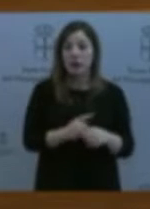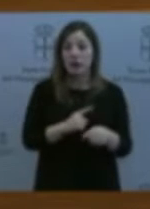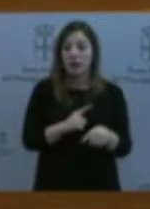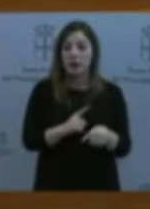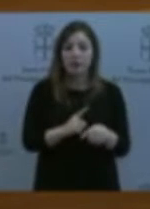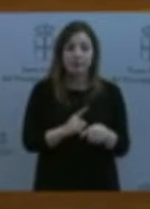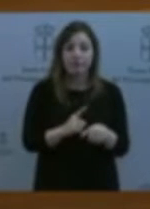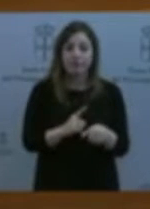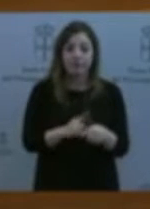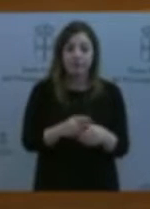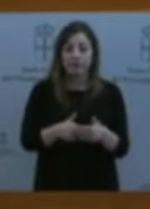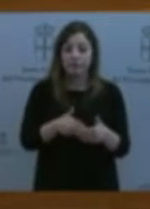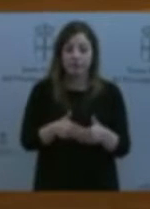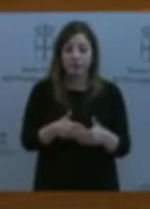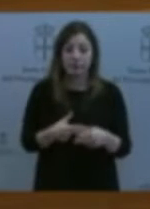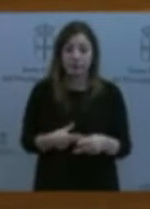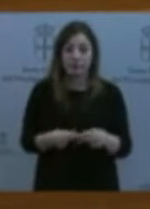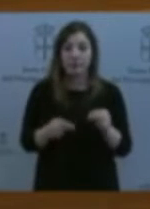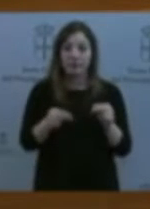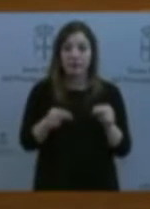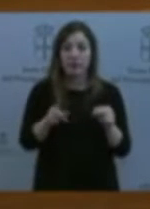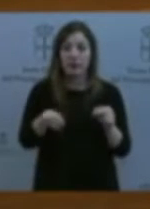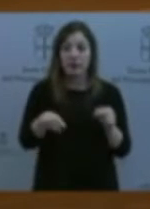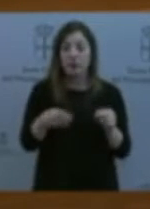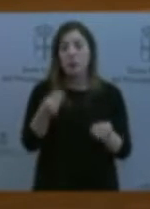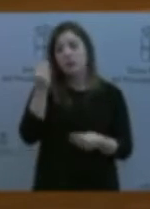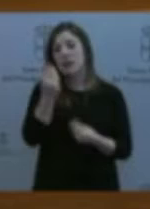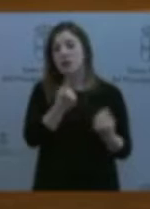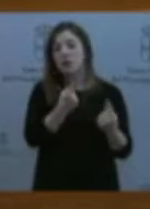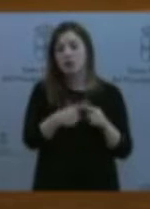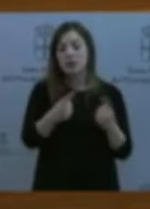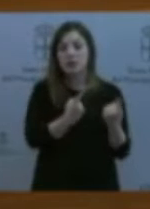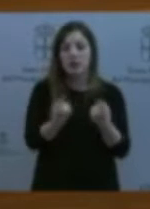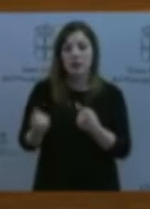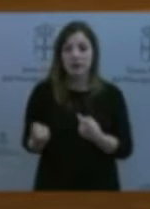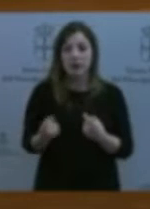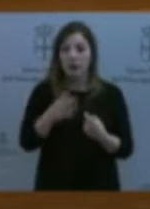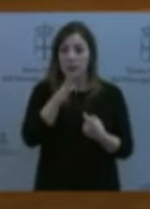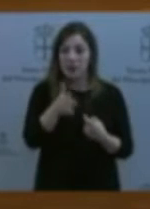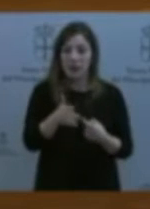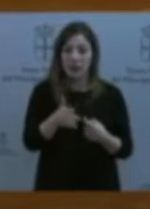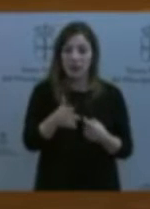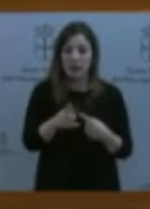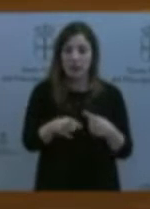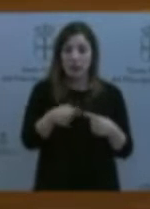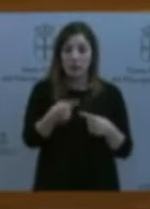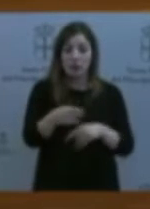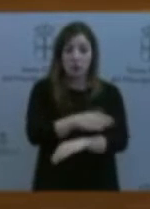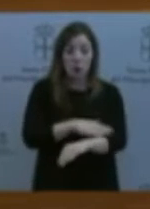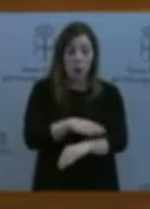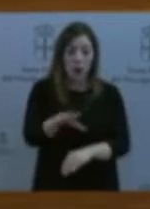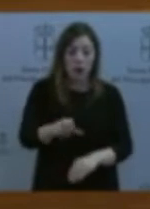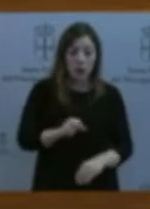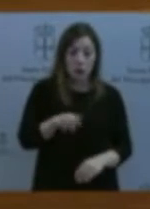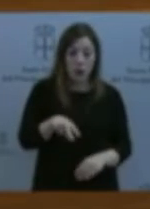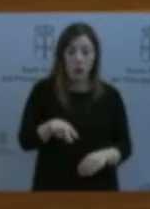pensando en dejar asuntos pendientes para, bueno, pues para los que lleguen, como ya digo, al nuevo Gobierno. Vemos día a día